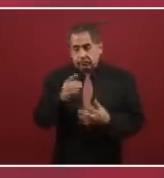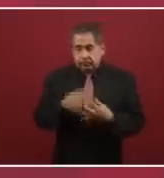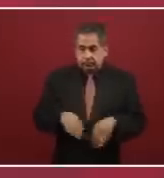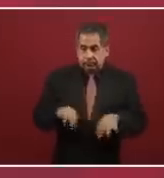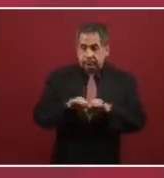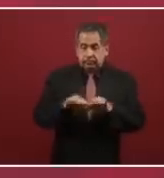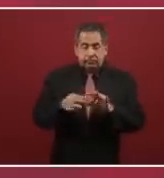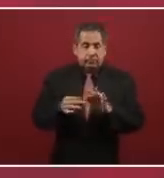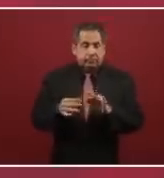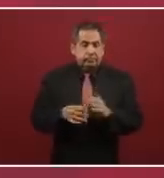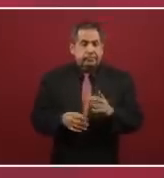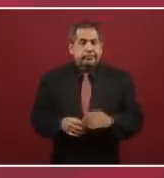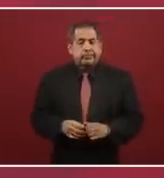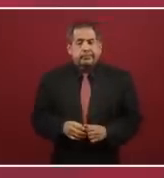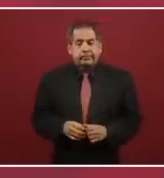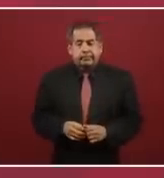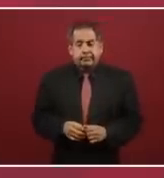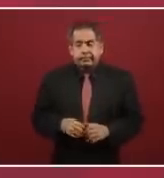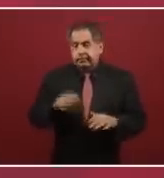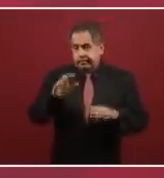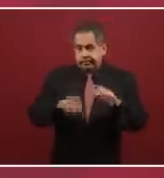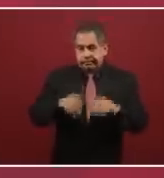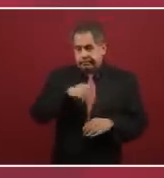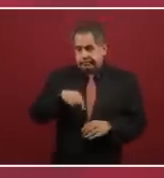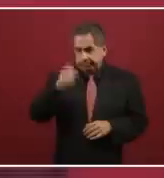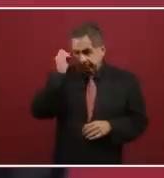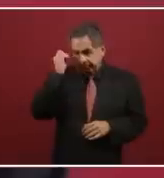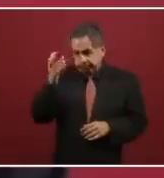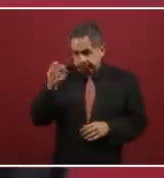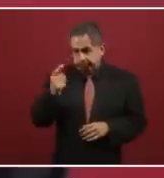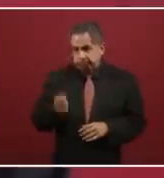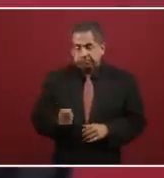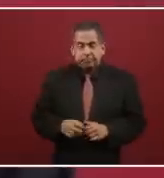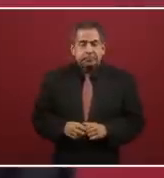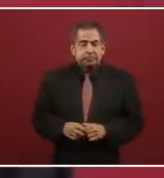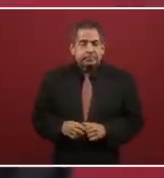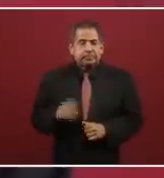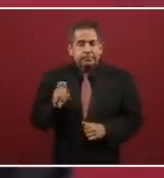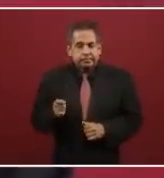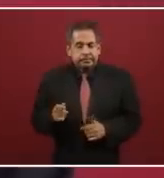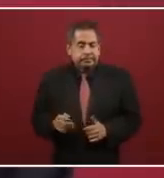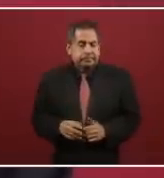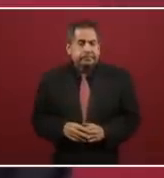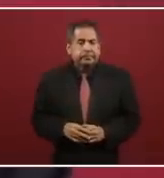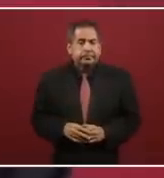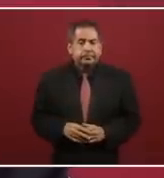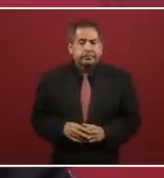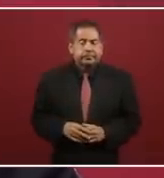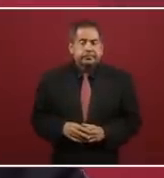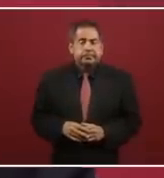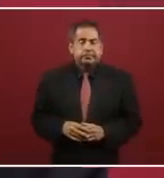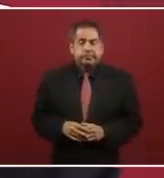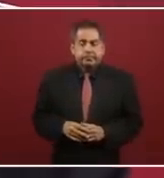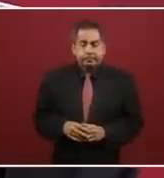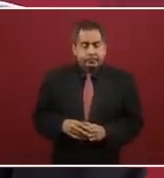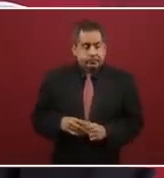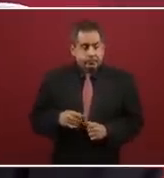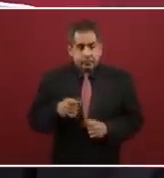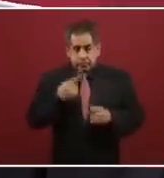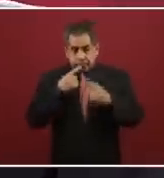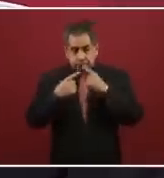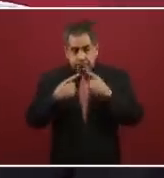importantísimas que a veces se olvidan es de que cuando se negoció el